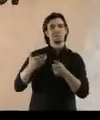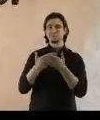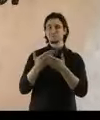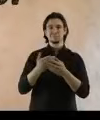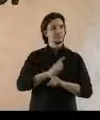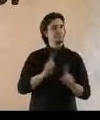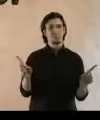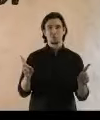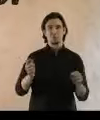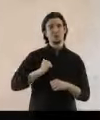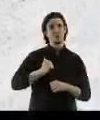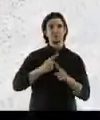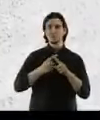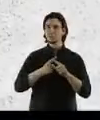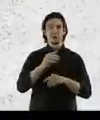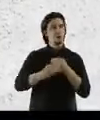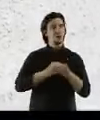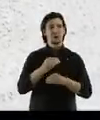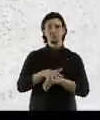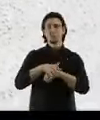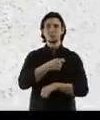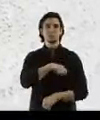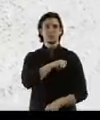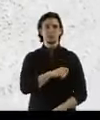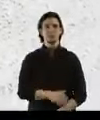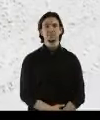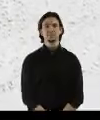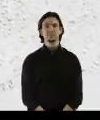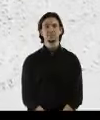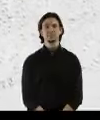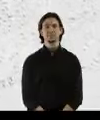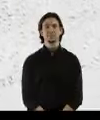cómplice, no trates de justificarlo. No trates con la explotación sexual. Gobierno de España.